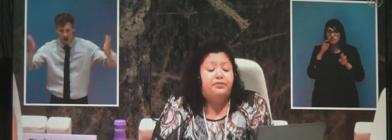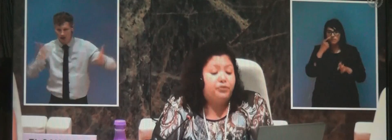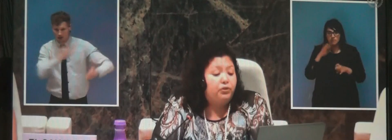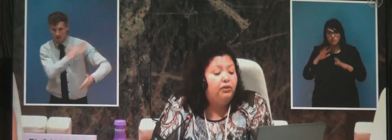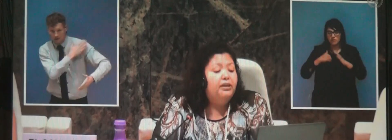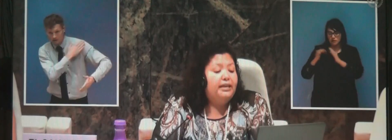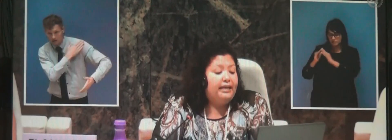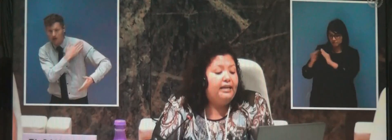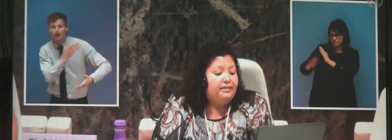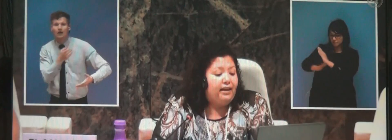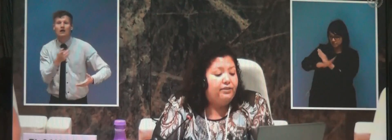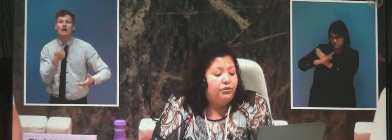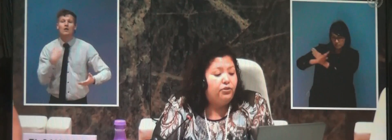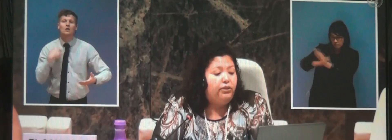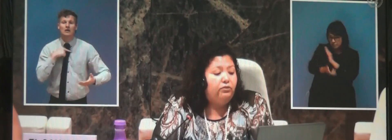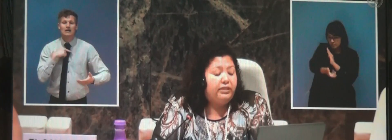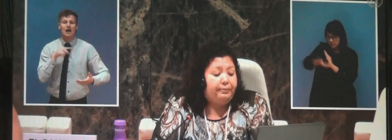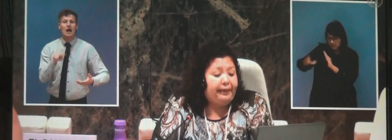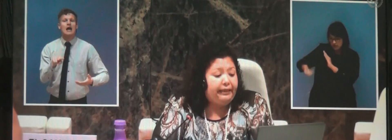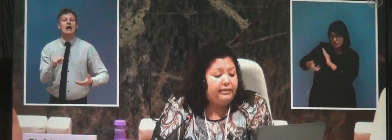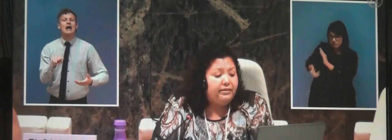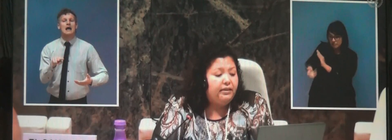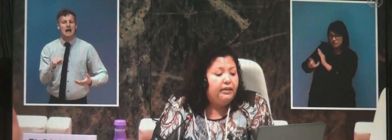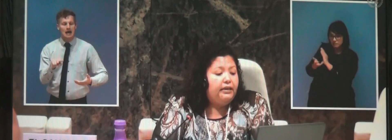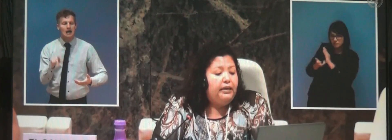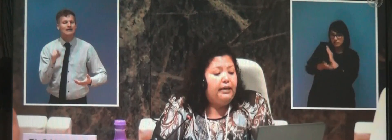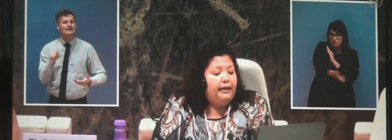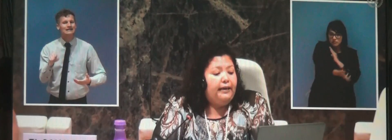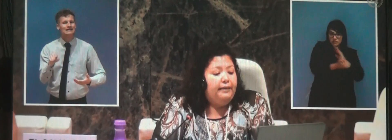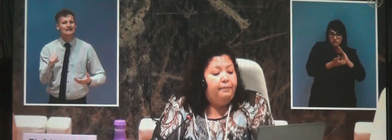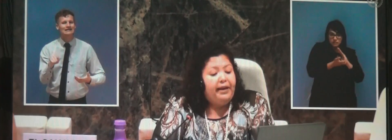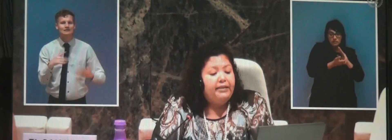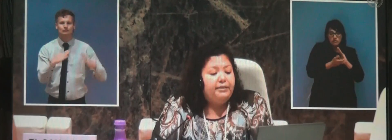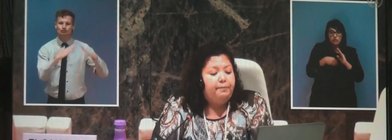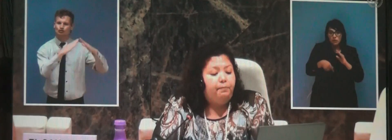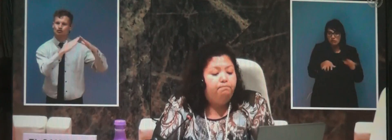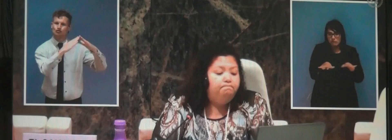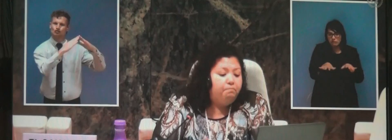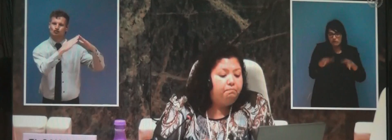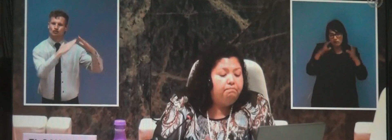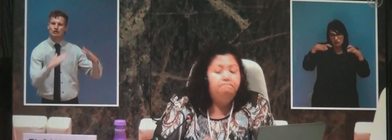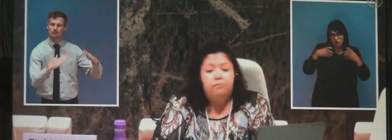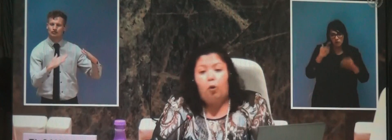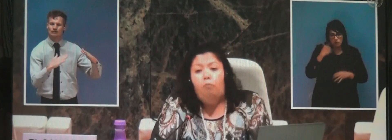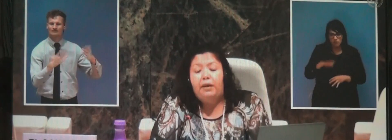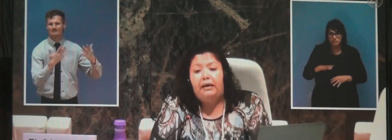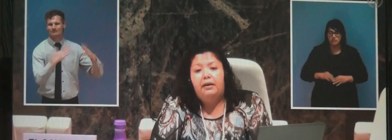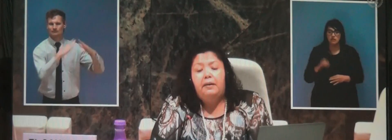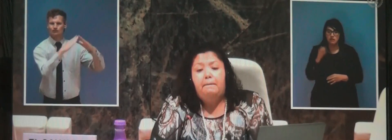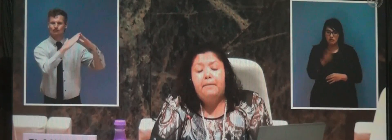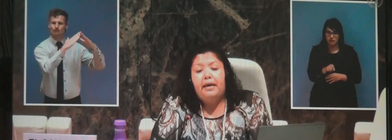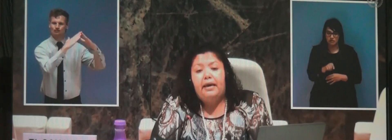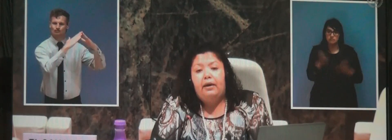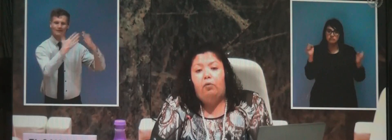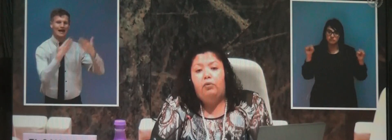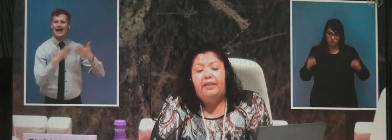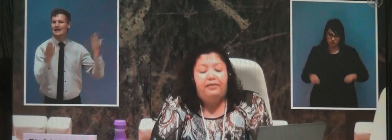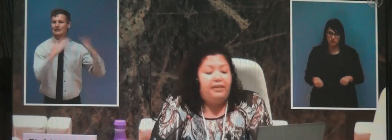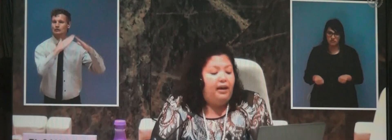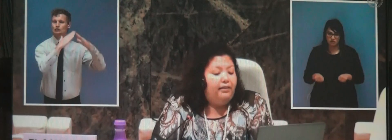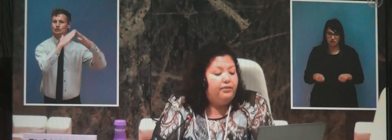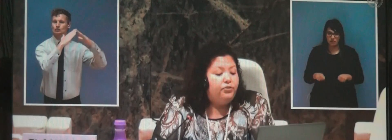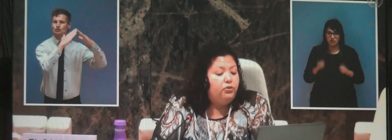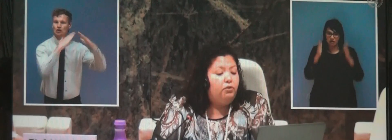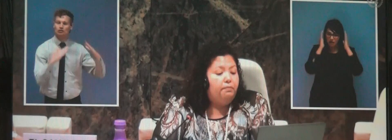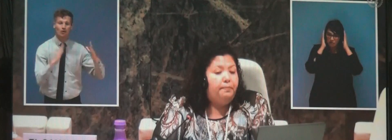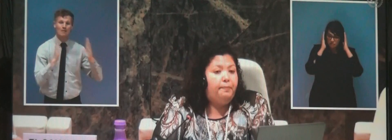la atención y la instalación de los albergues para que se cumplan una